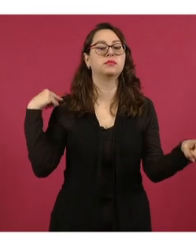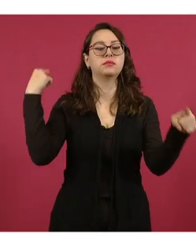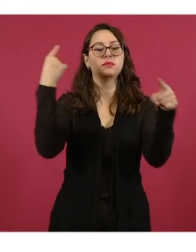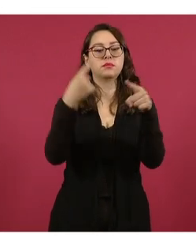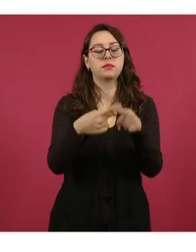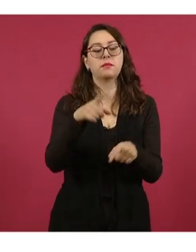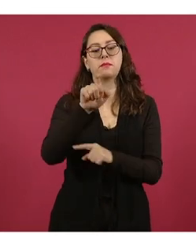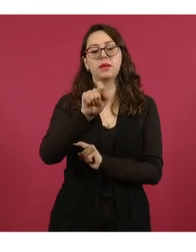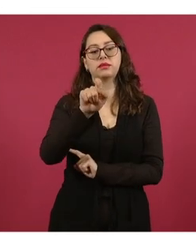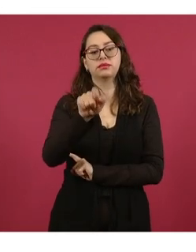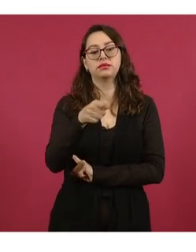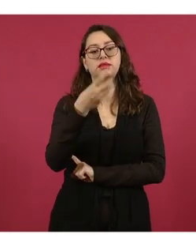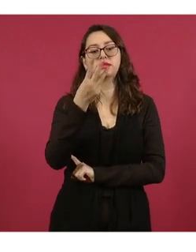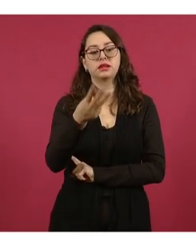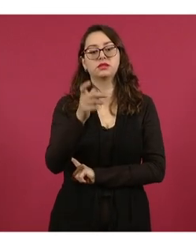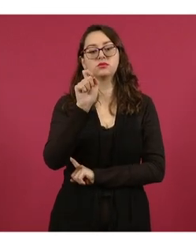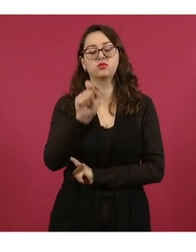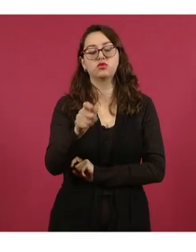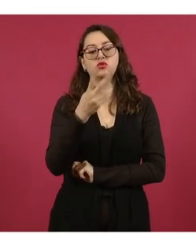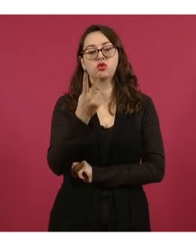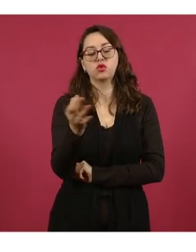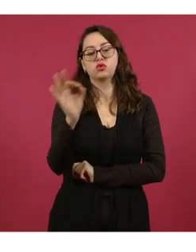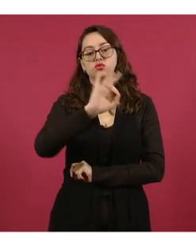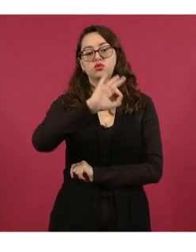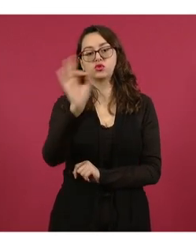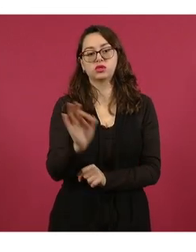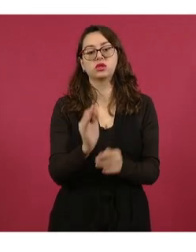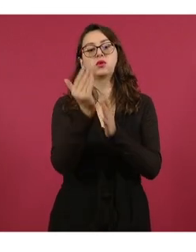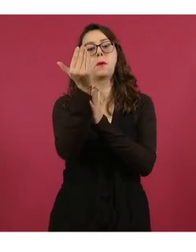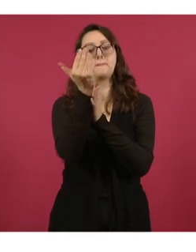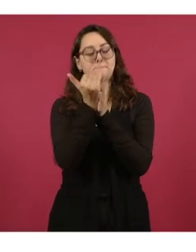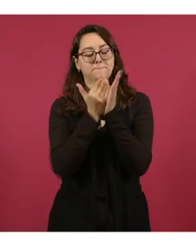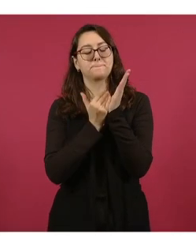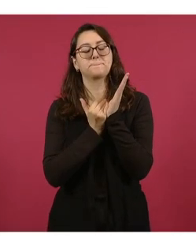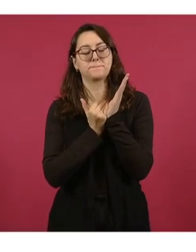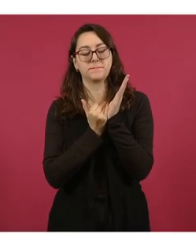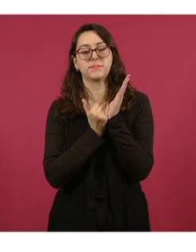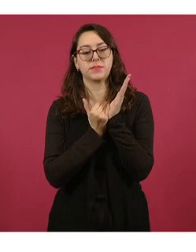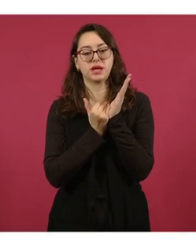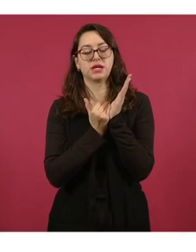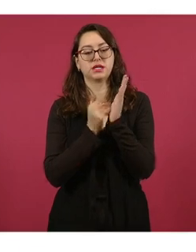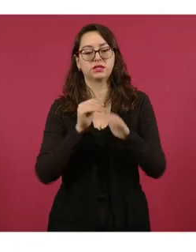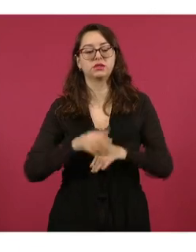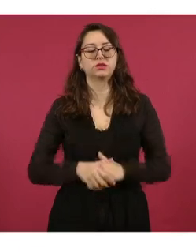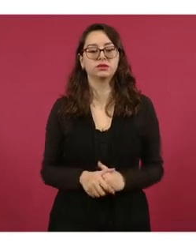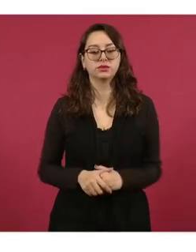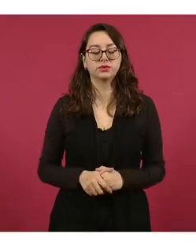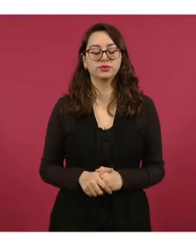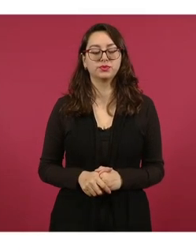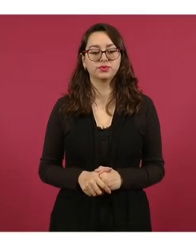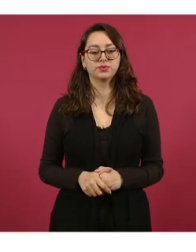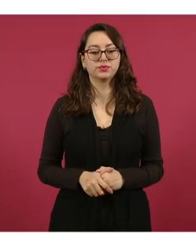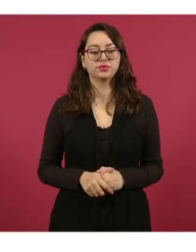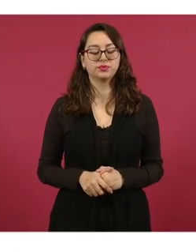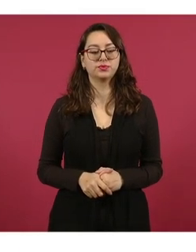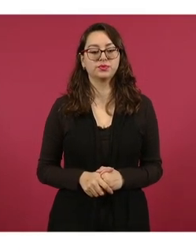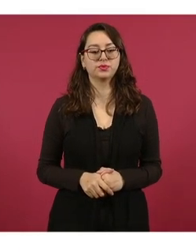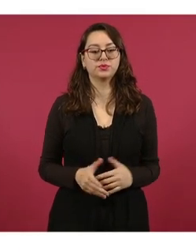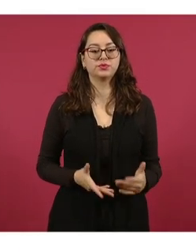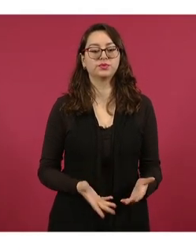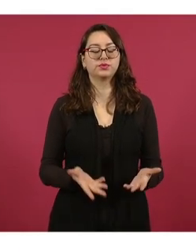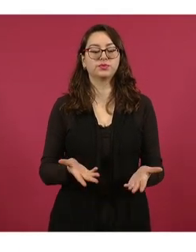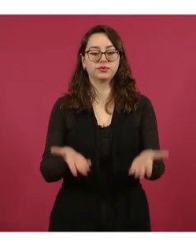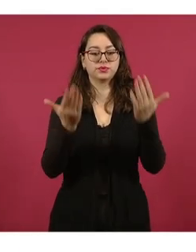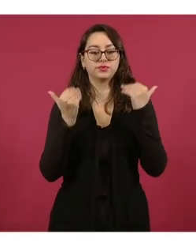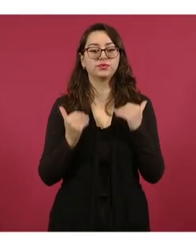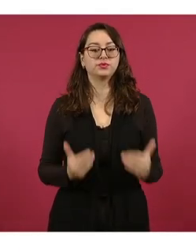desde diciembre de dos mil dieciocho con respecto a diciembre del dos mil veintitrés. Adelante.